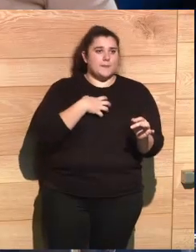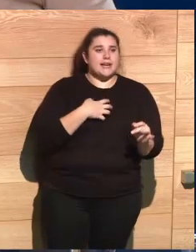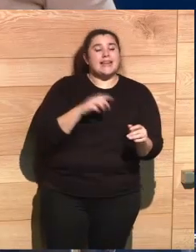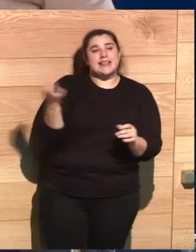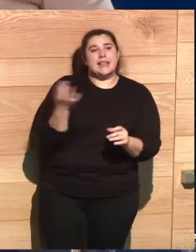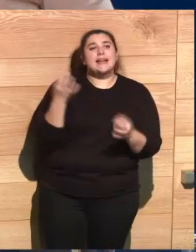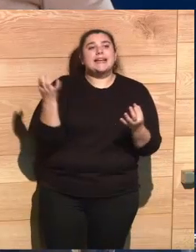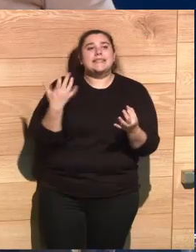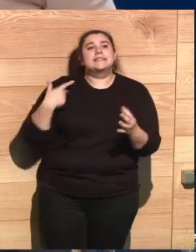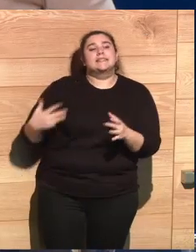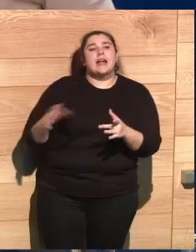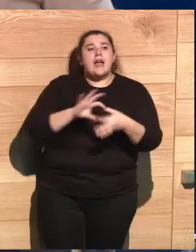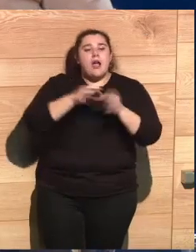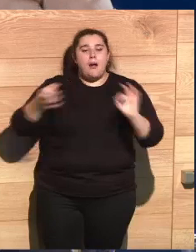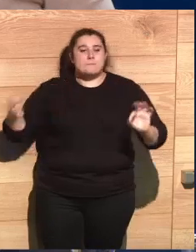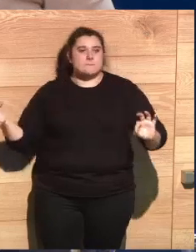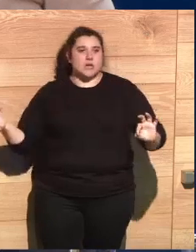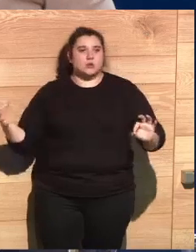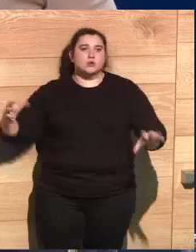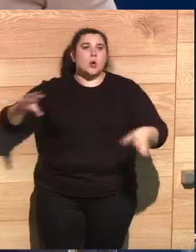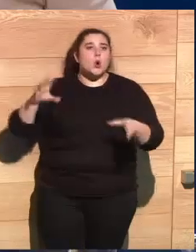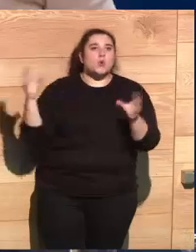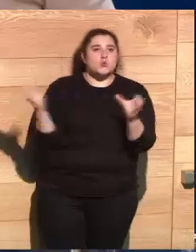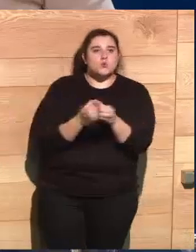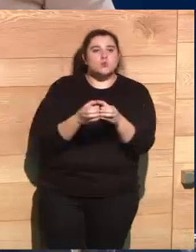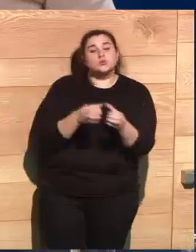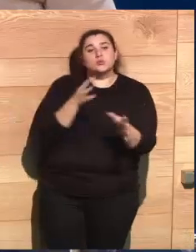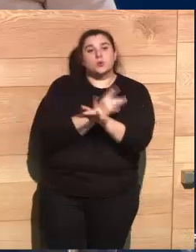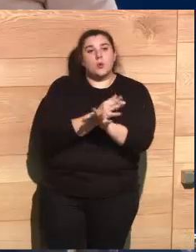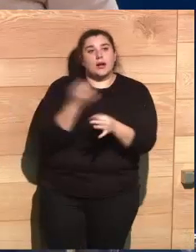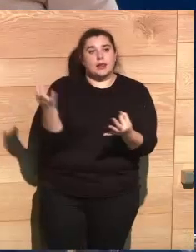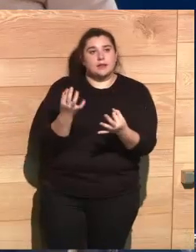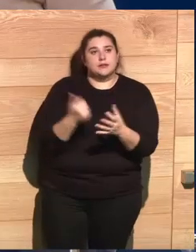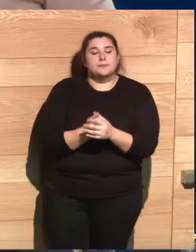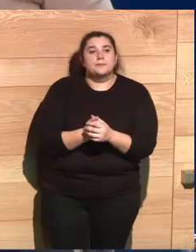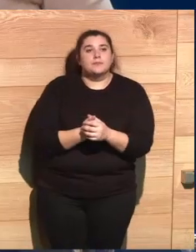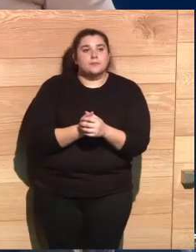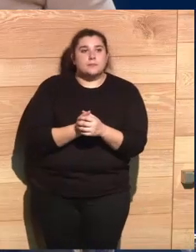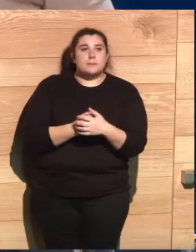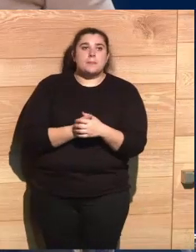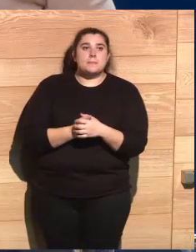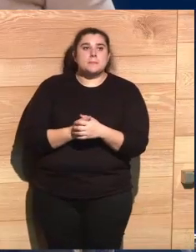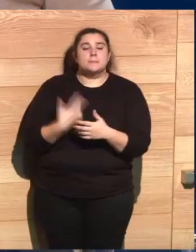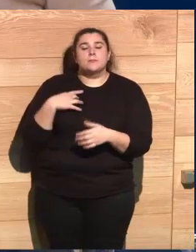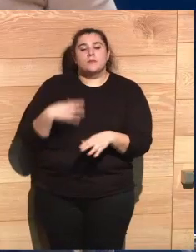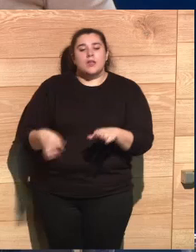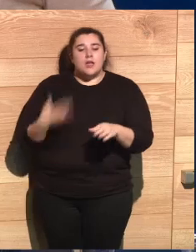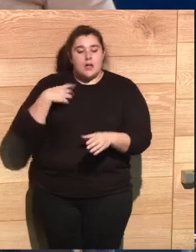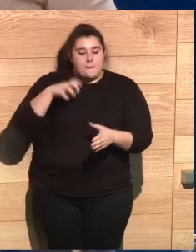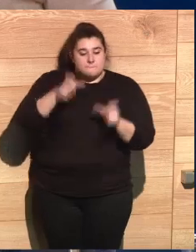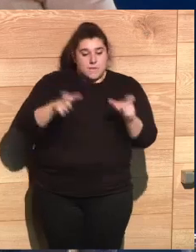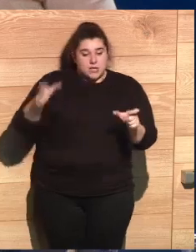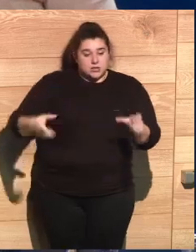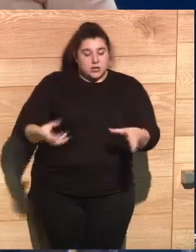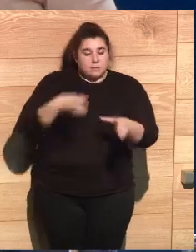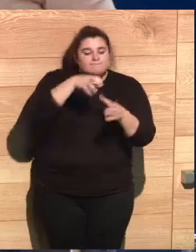en ninguna otra plataforma. Es la tormenta perfecta del capitalismo de plataformas. Tú los mantienes a la gente ahí,